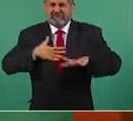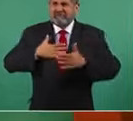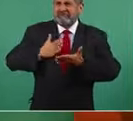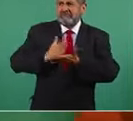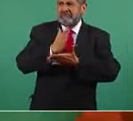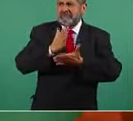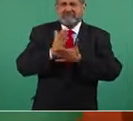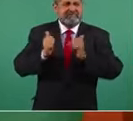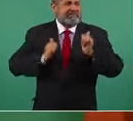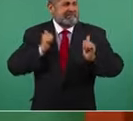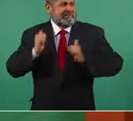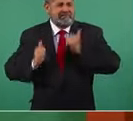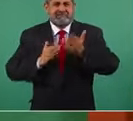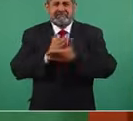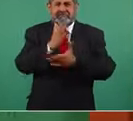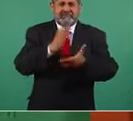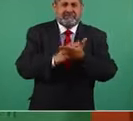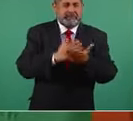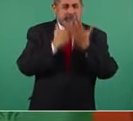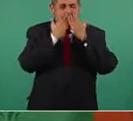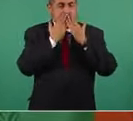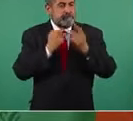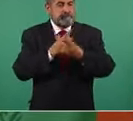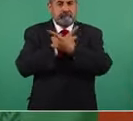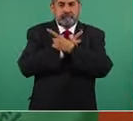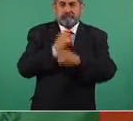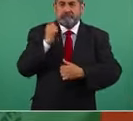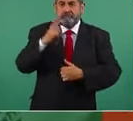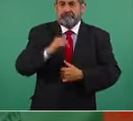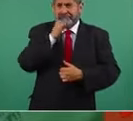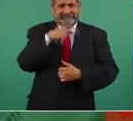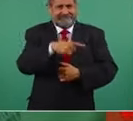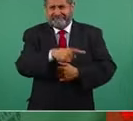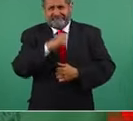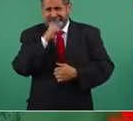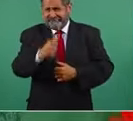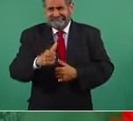sin escrúpulos morales de ninguna índole.